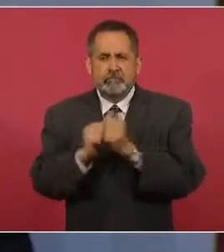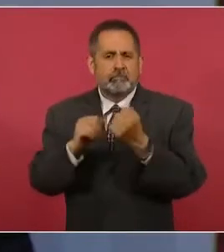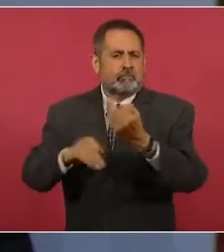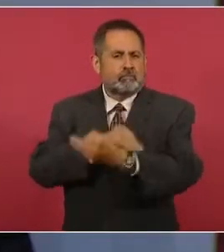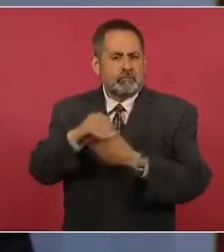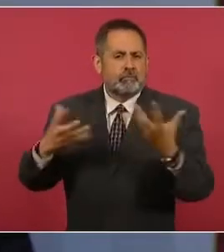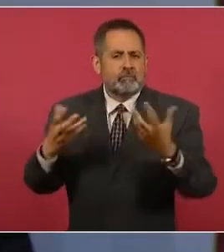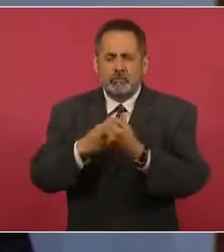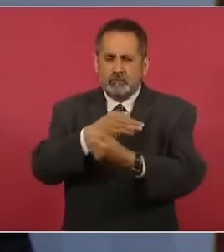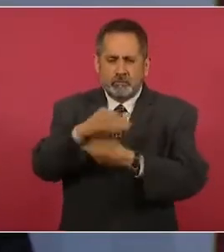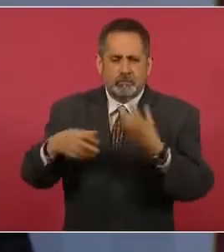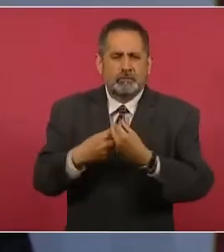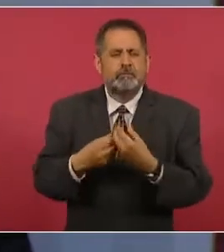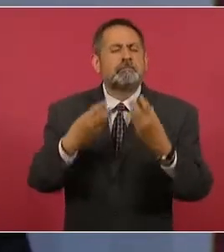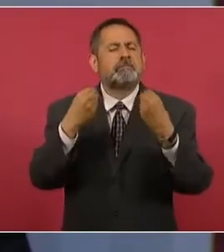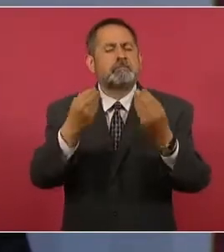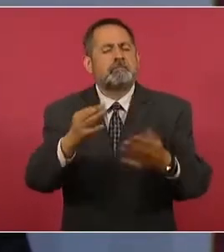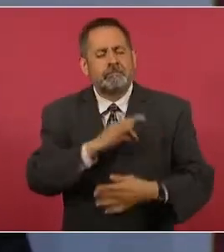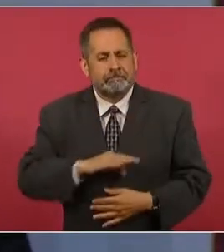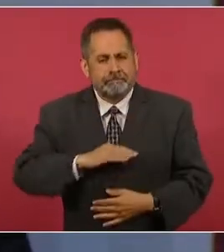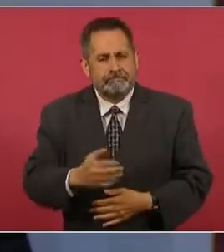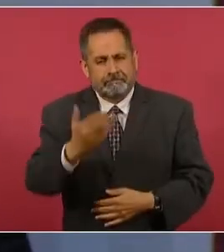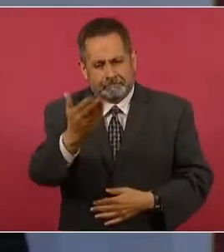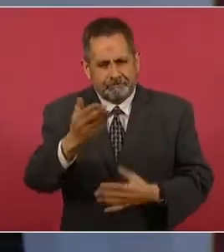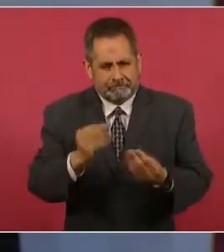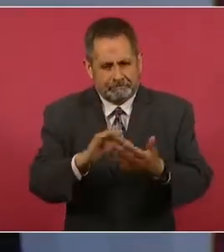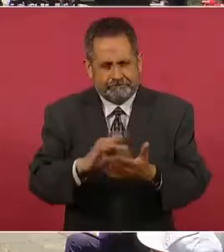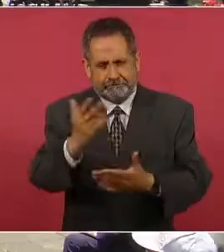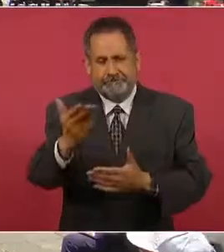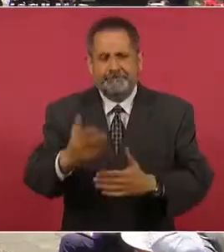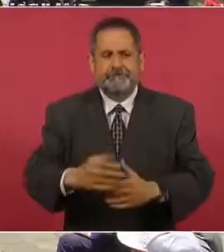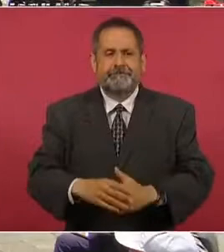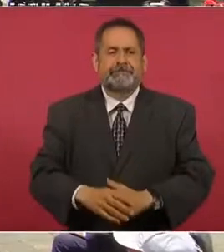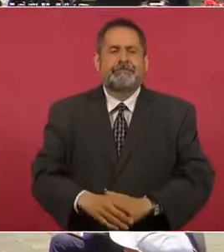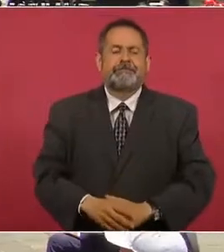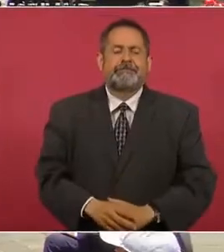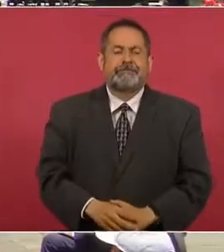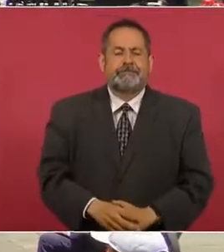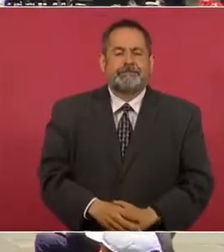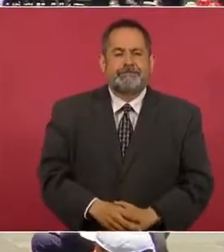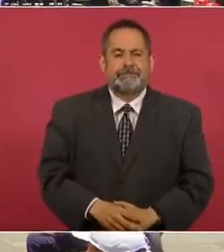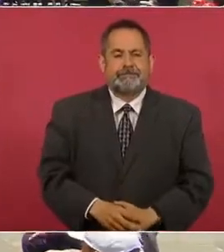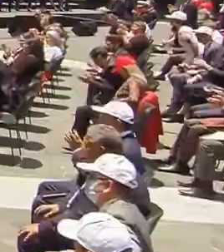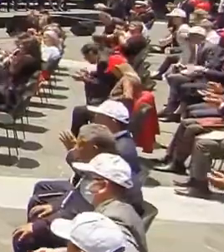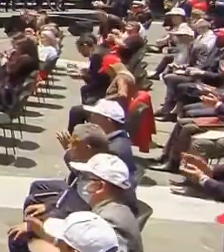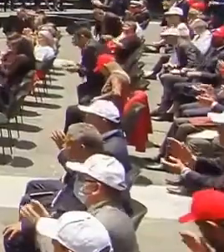y entre todos. Muchas felicidades. Muchas gracias.